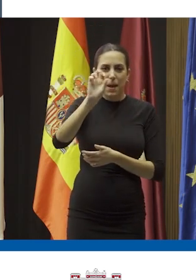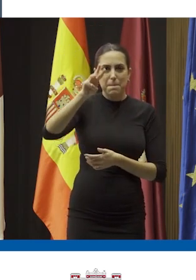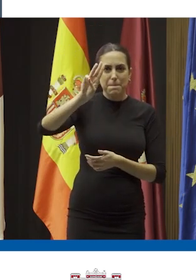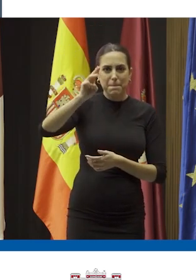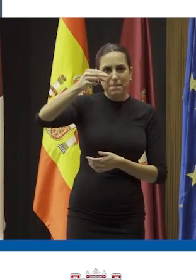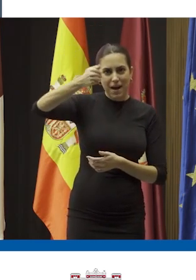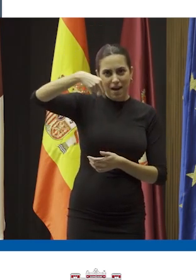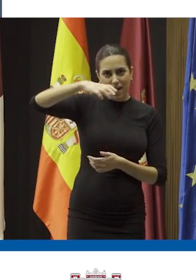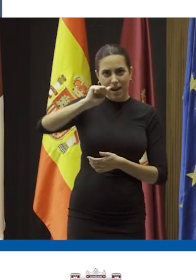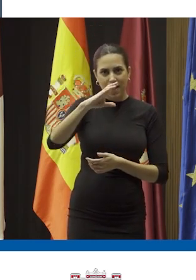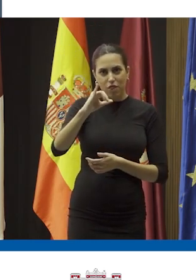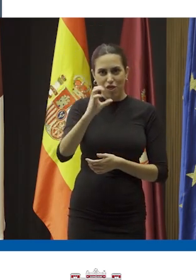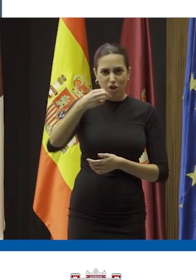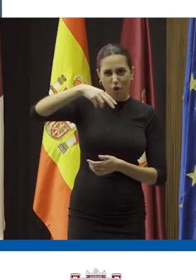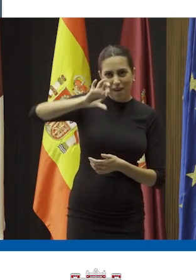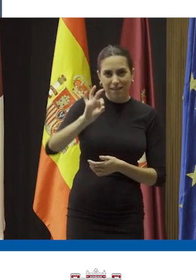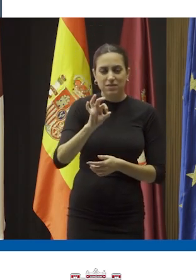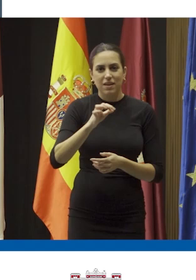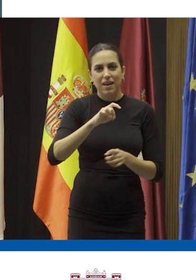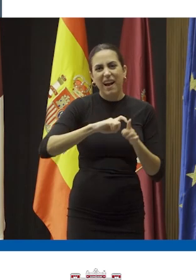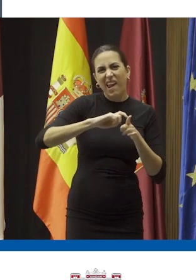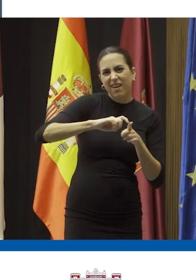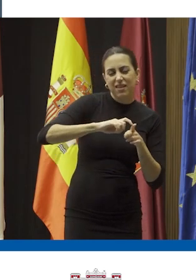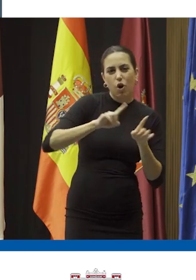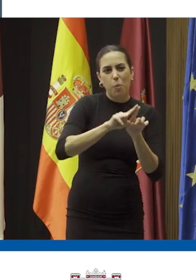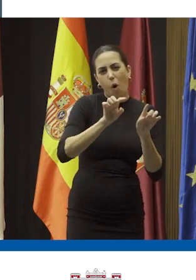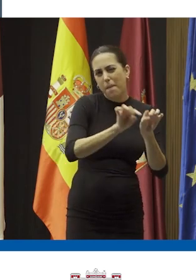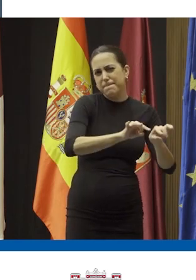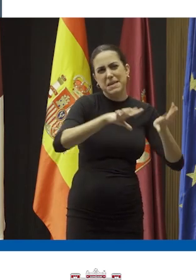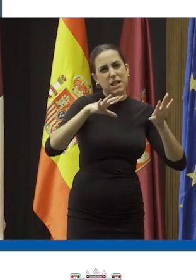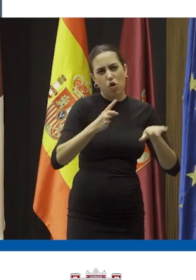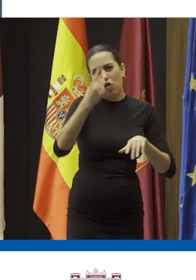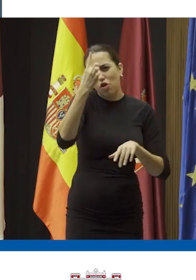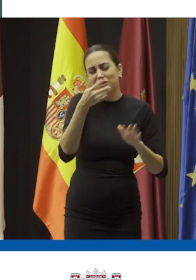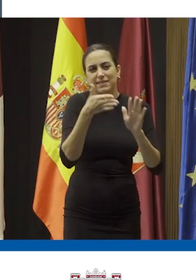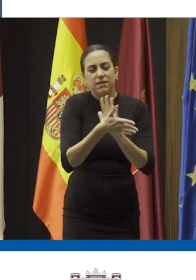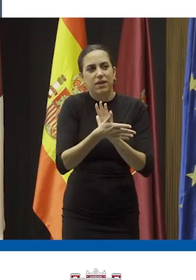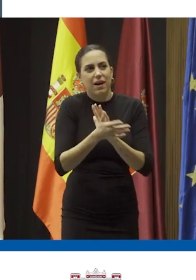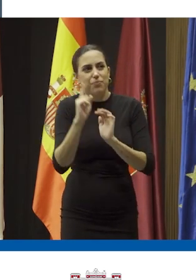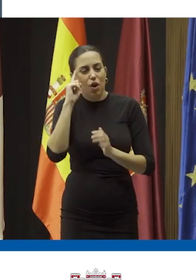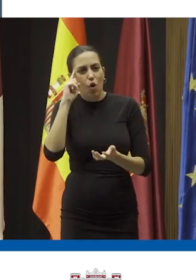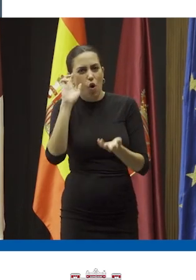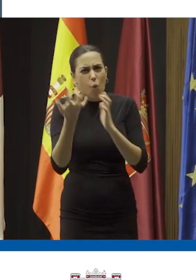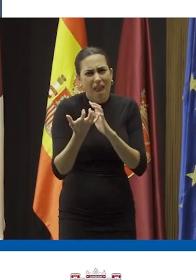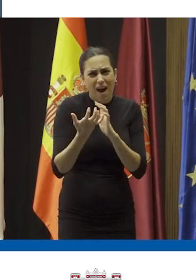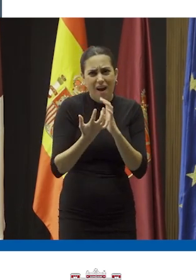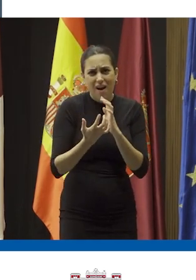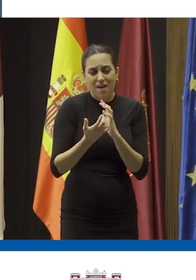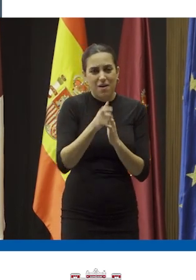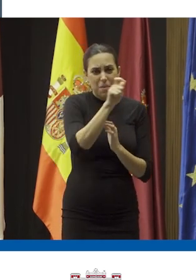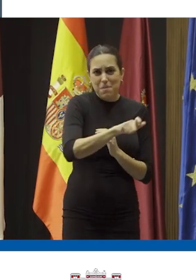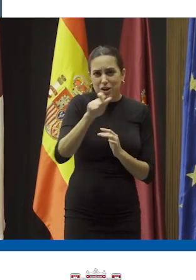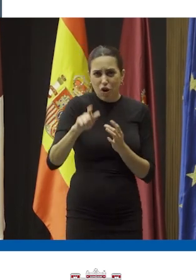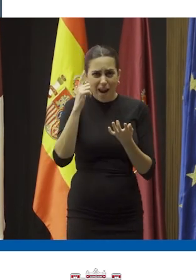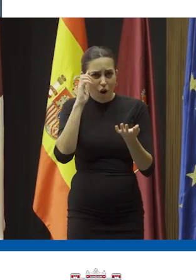Siglo XVI, el Bosco, la extracción de la pira de la locura, pensando que algunos locos, su